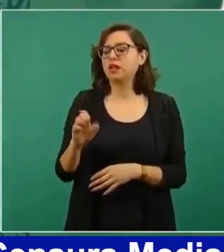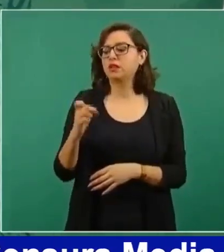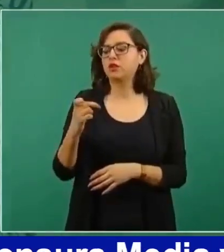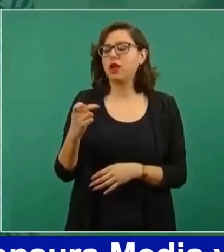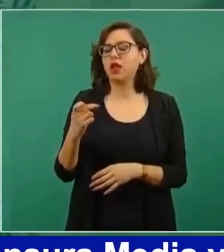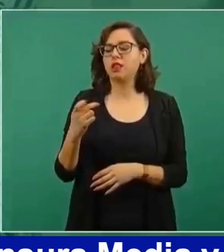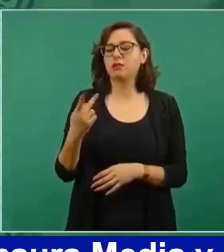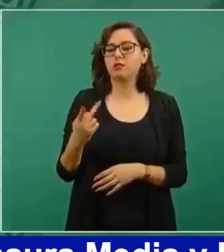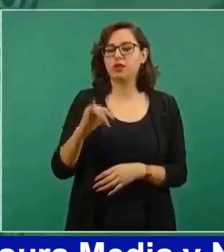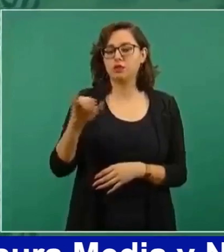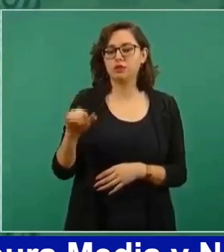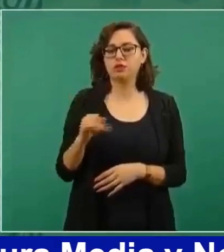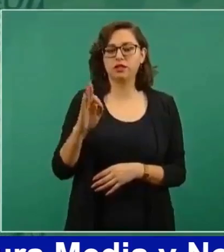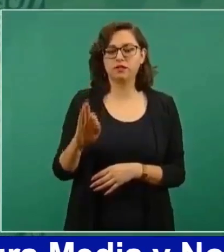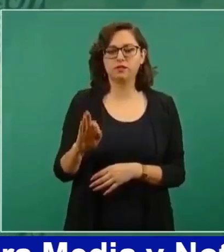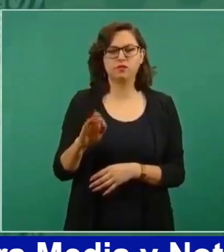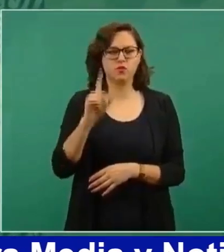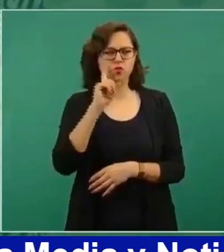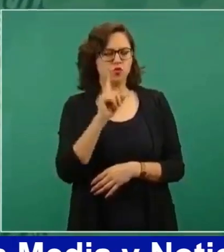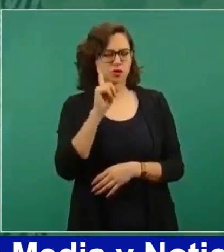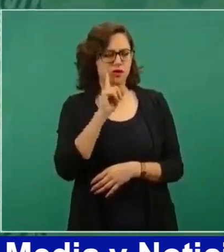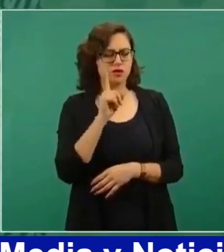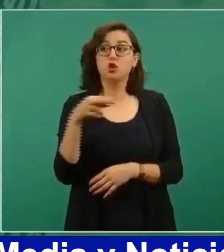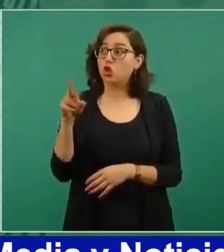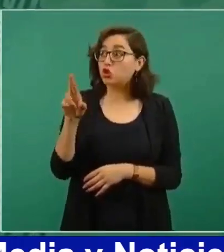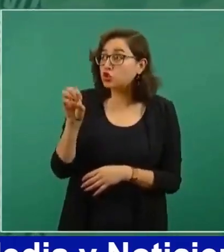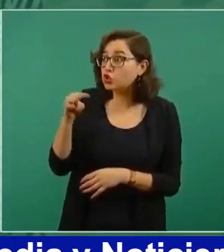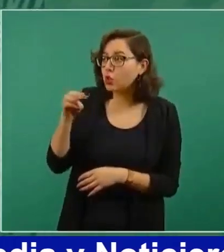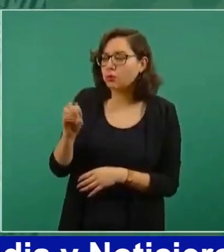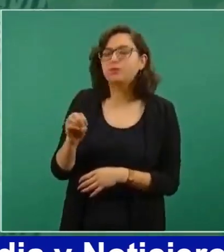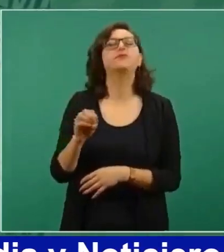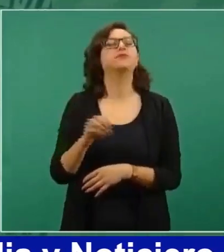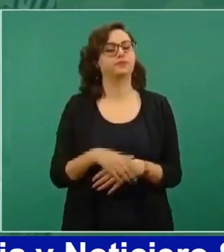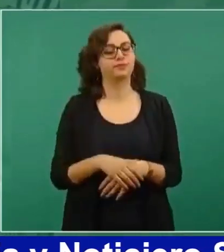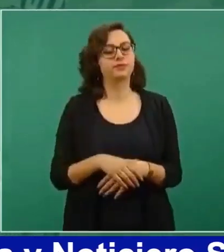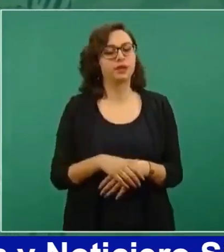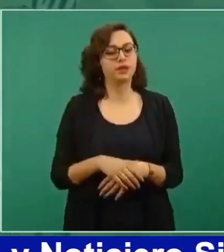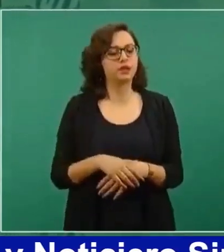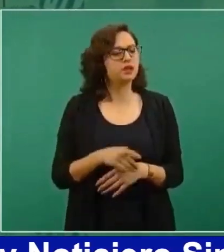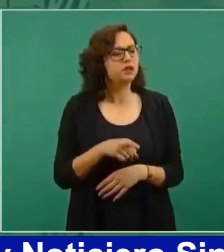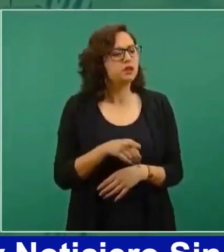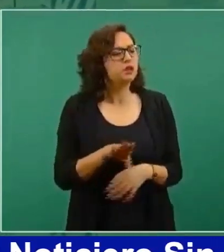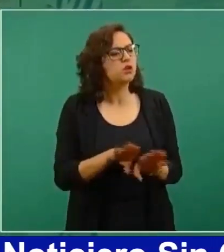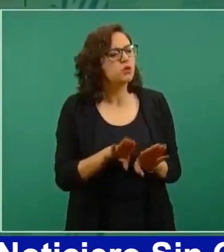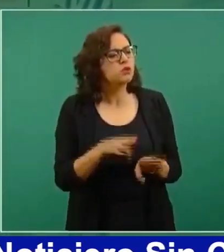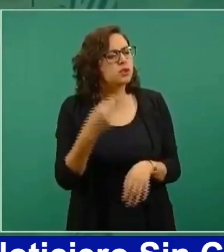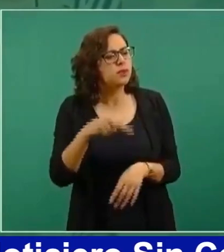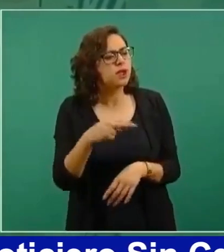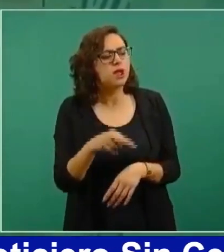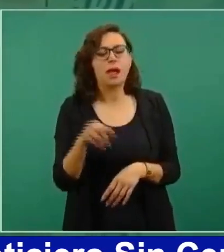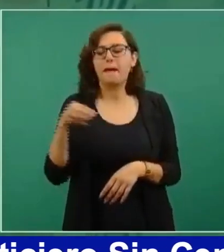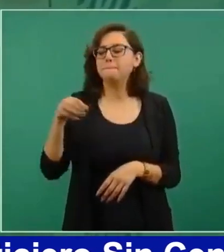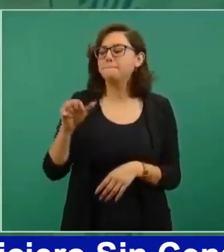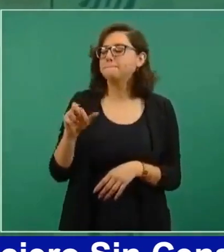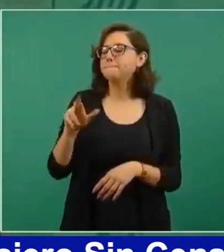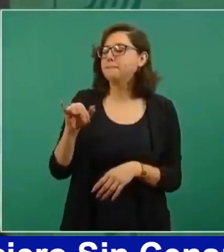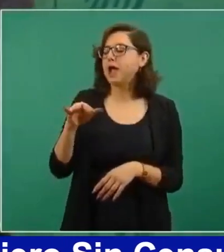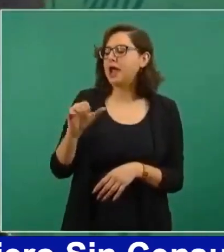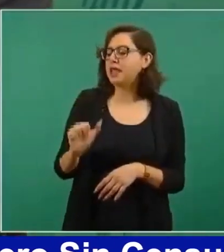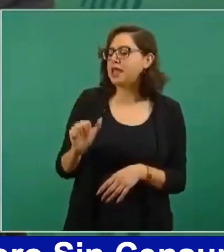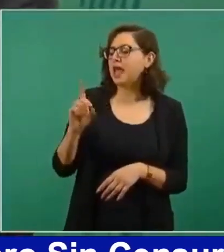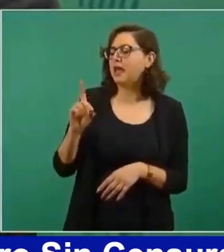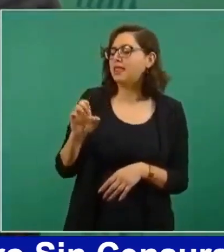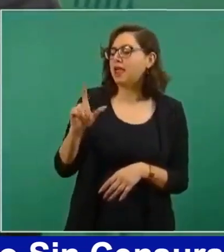Promo. Sí. ¿Me lo repites? María de los Ángeles Fromo Rangel. Fromo,